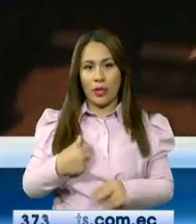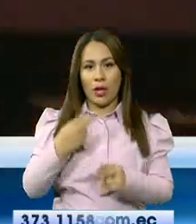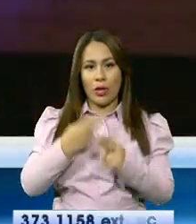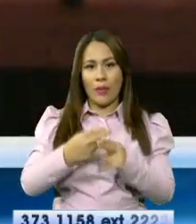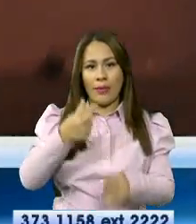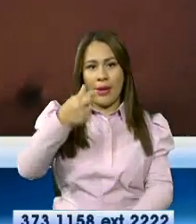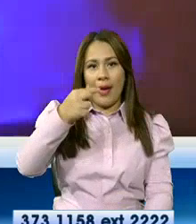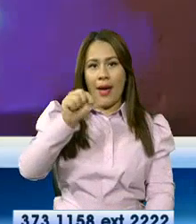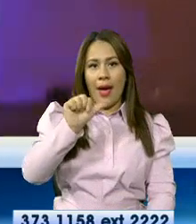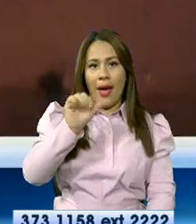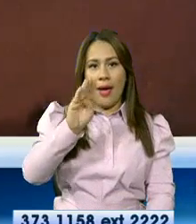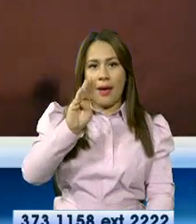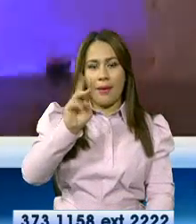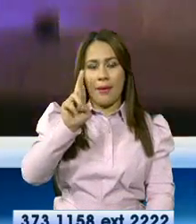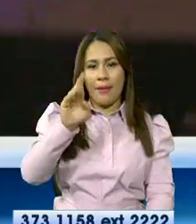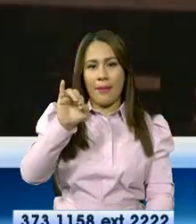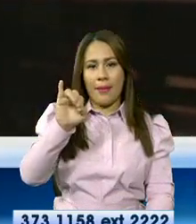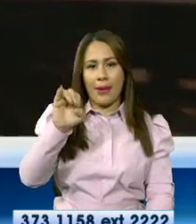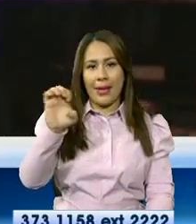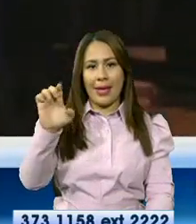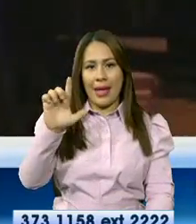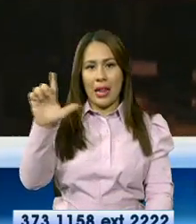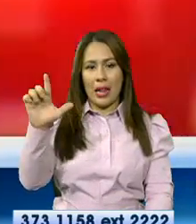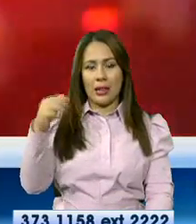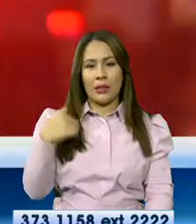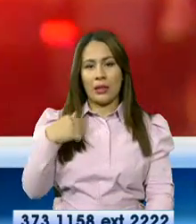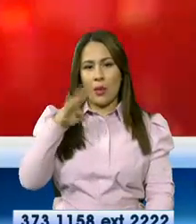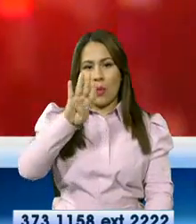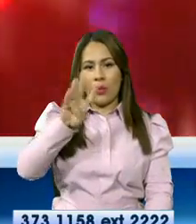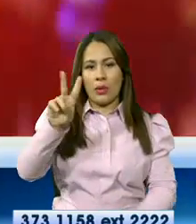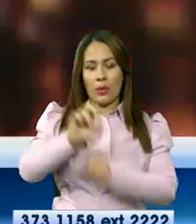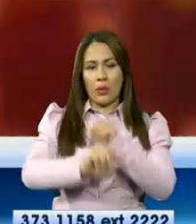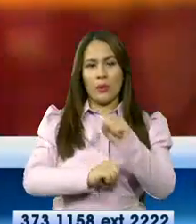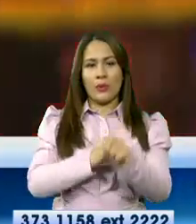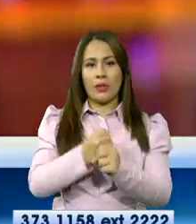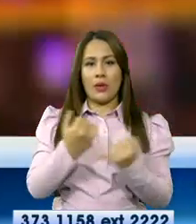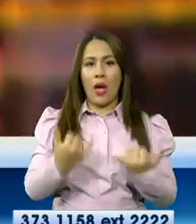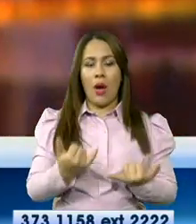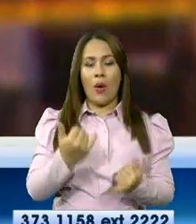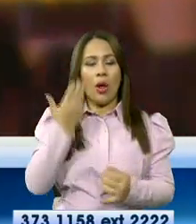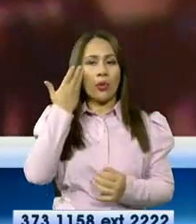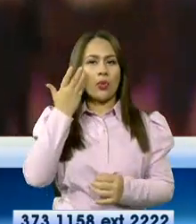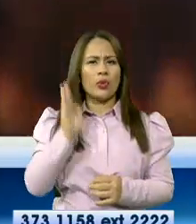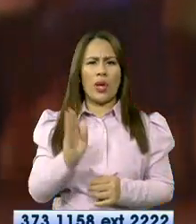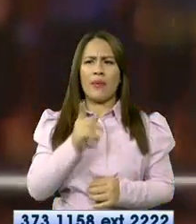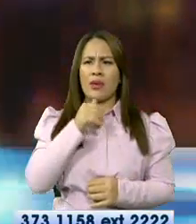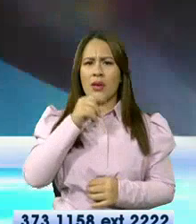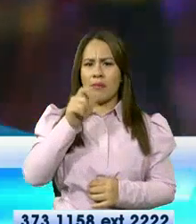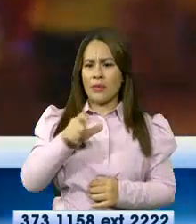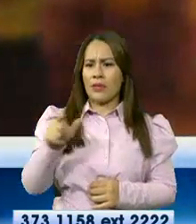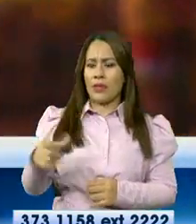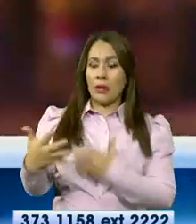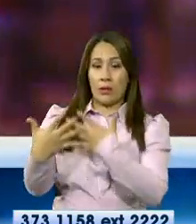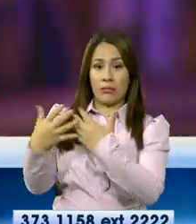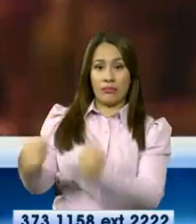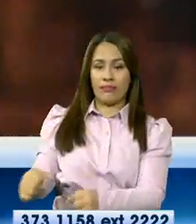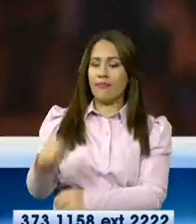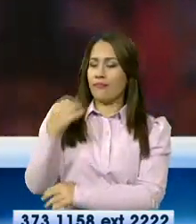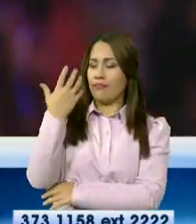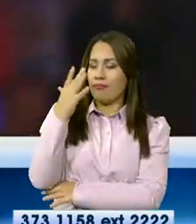C., de 42 años de edad. De momento, no existen personas retenidas